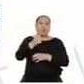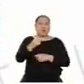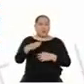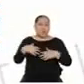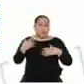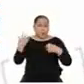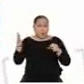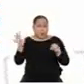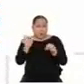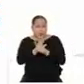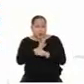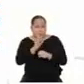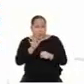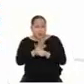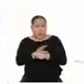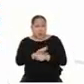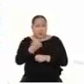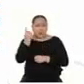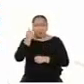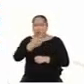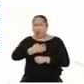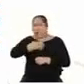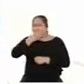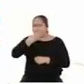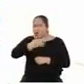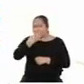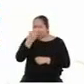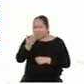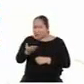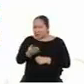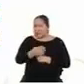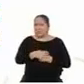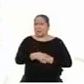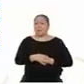cantidad de nutrientes que requiere solo con manzanas?